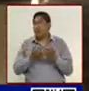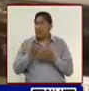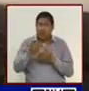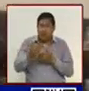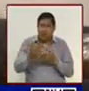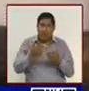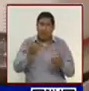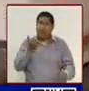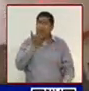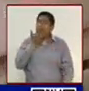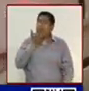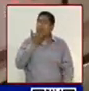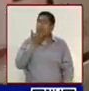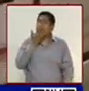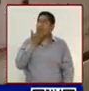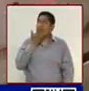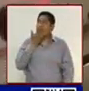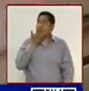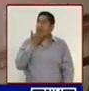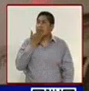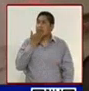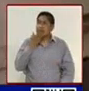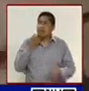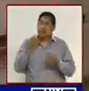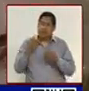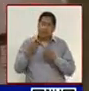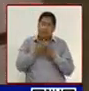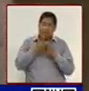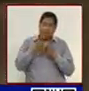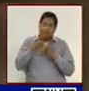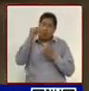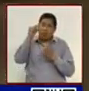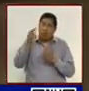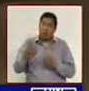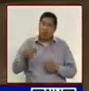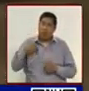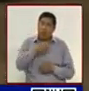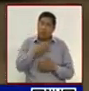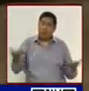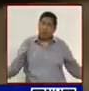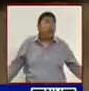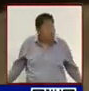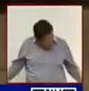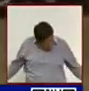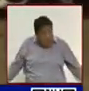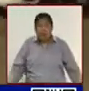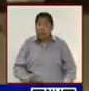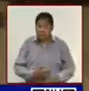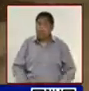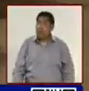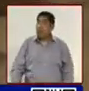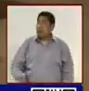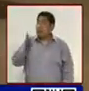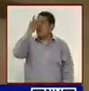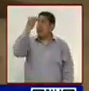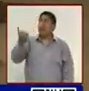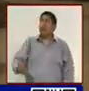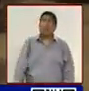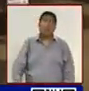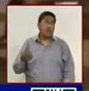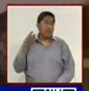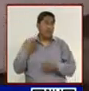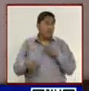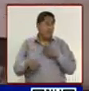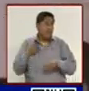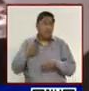avanzando. Epa, puede chocar al de atrás. Te cuento que hasta nos han golpeado la movilidad, Miriam. Ay, caramba. Nos han golpeado la movilidad, sí, porque el problema